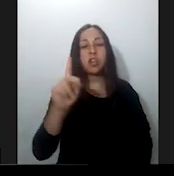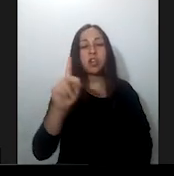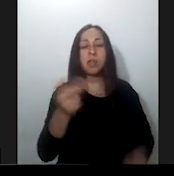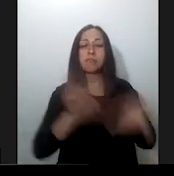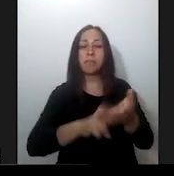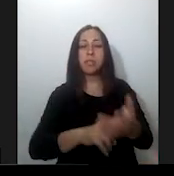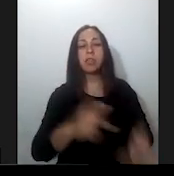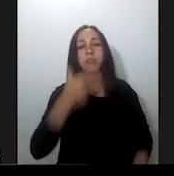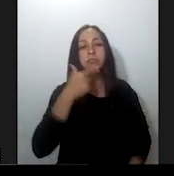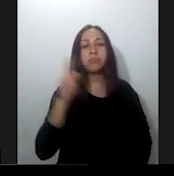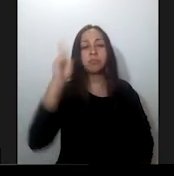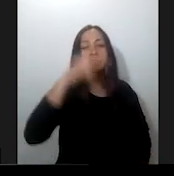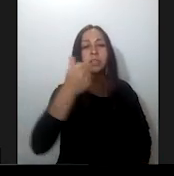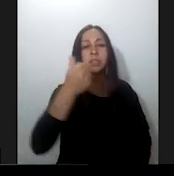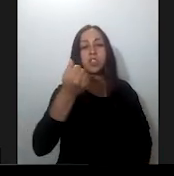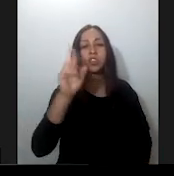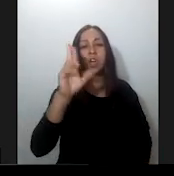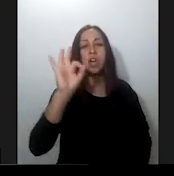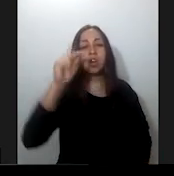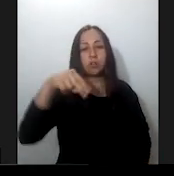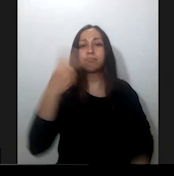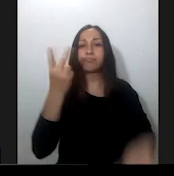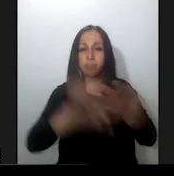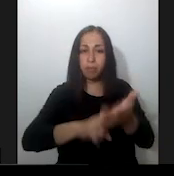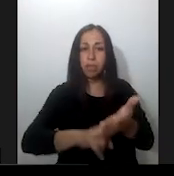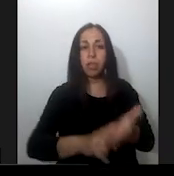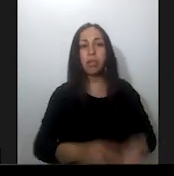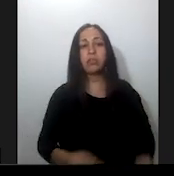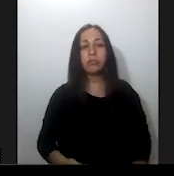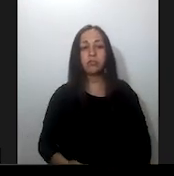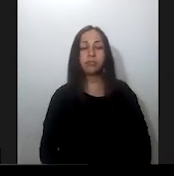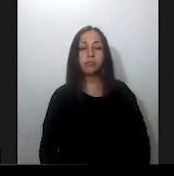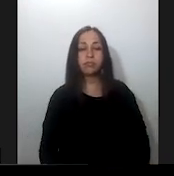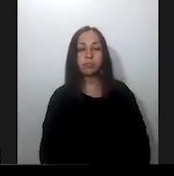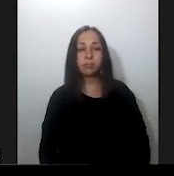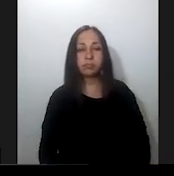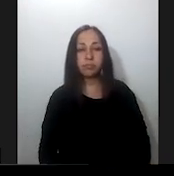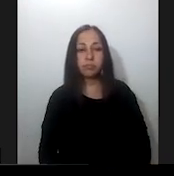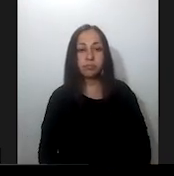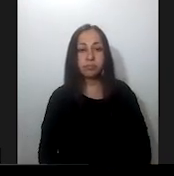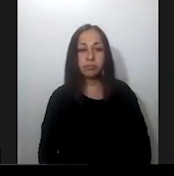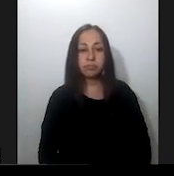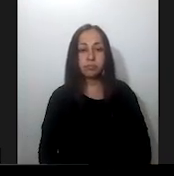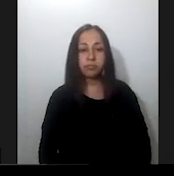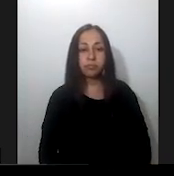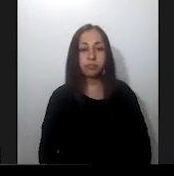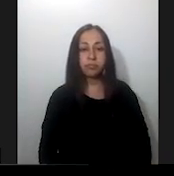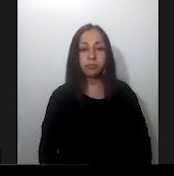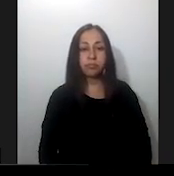mismo. El registro de Sharon también está repetido. Sharon Den está